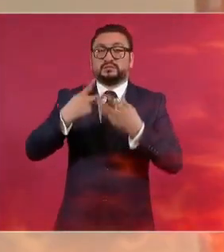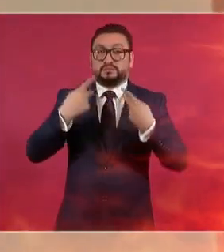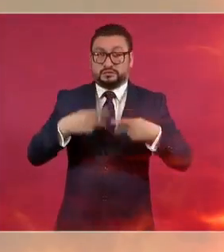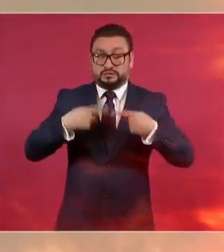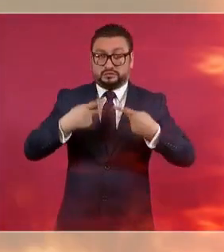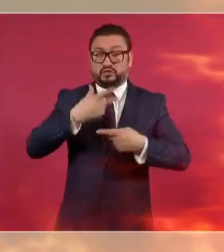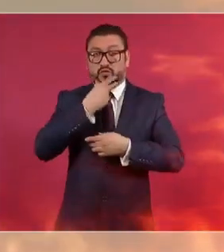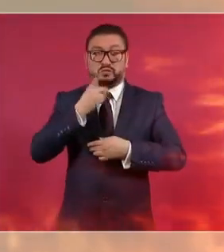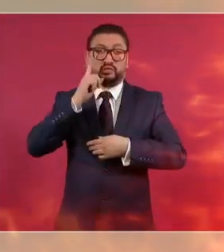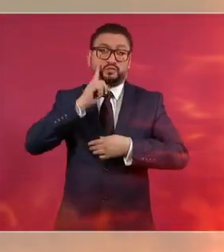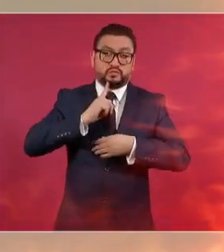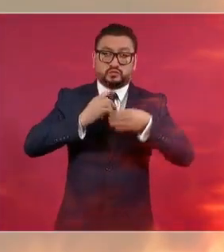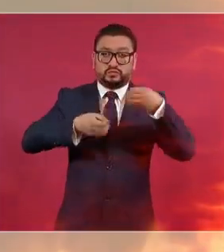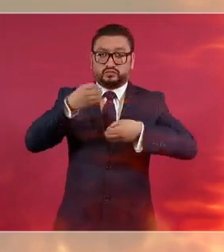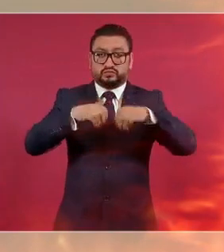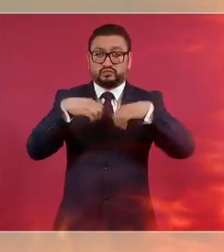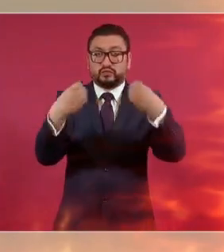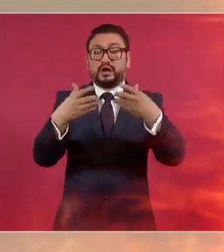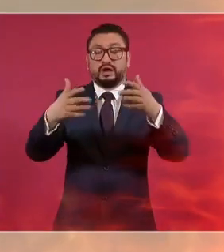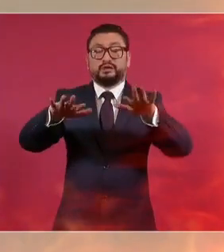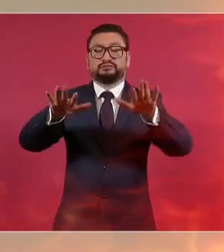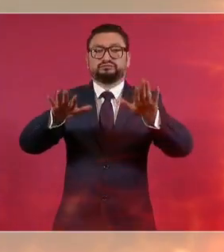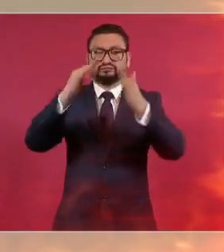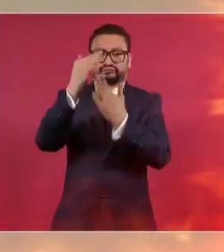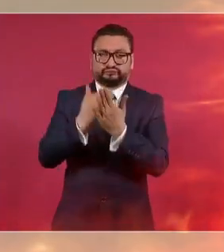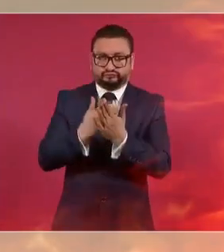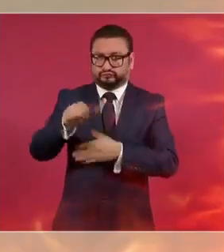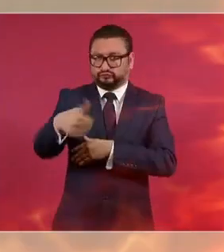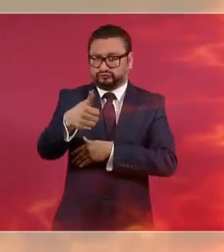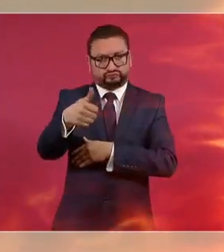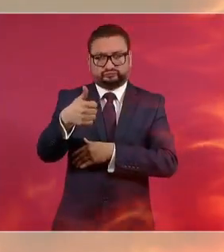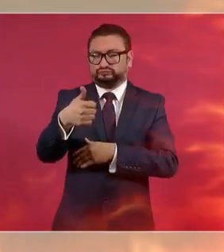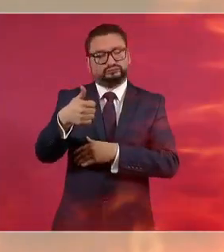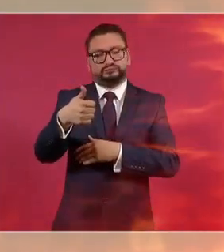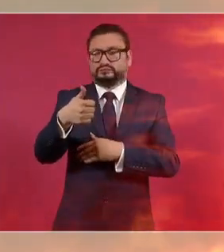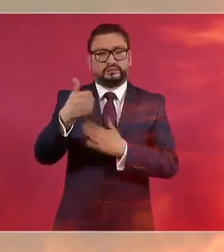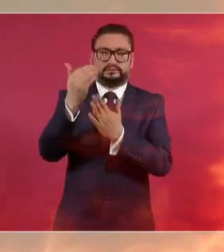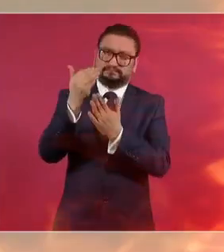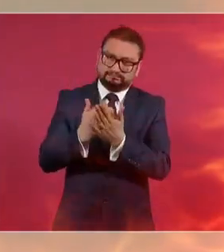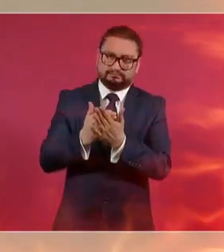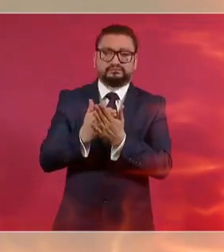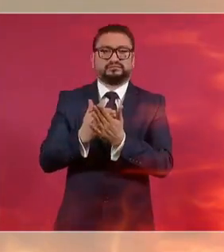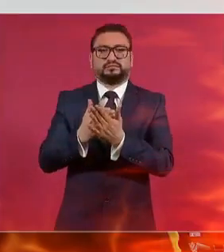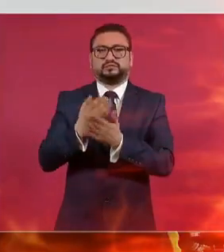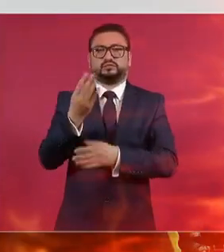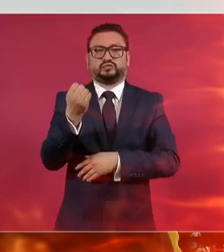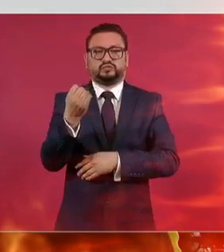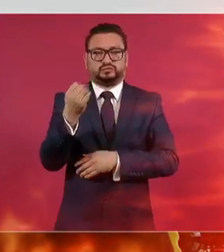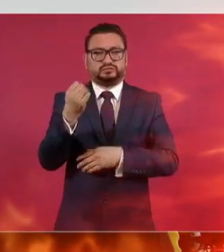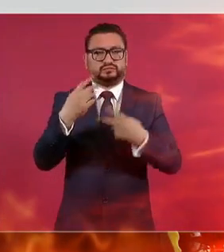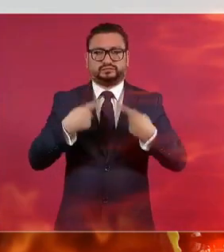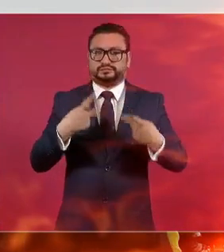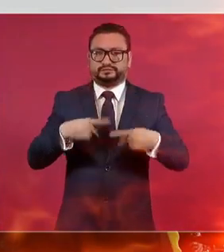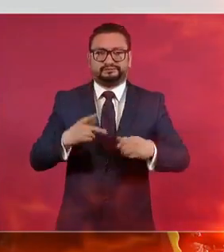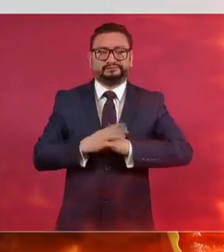está detrás pues es la secta, ¿no? Sin que mencionen siquiera, pueden elegir a alguien que sea pues definitivamente